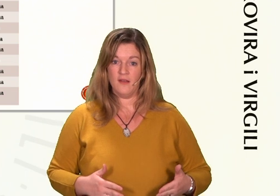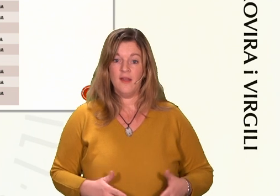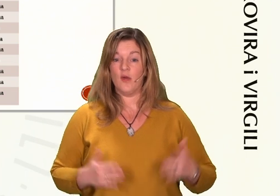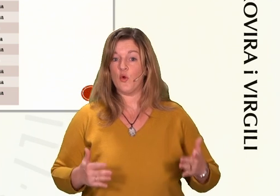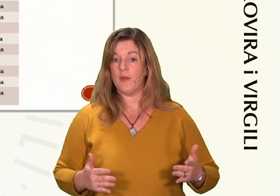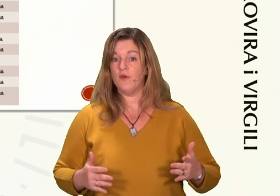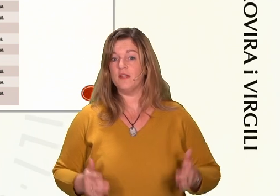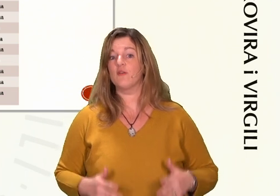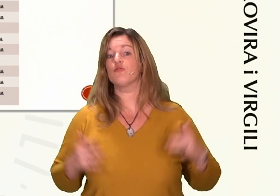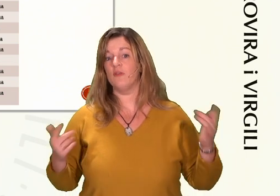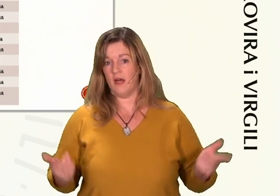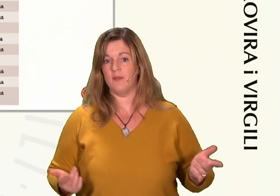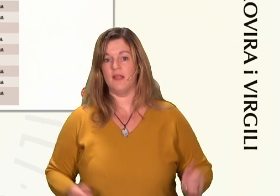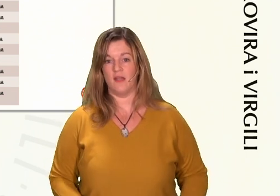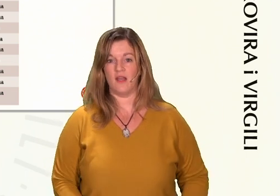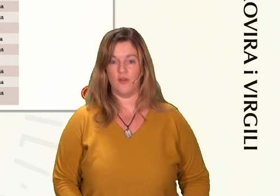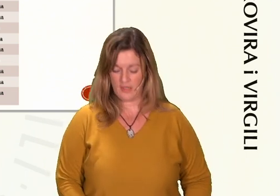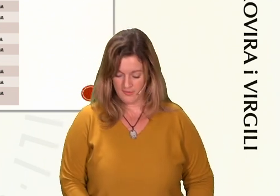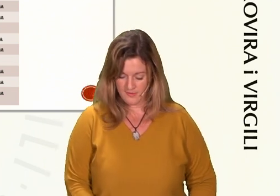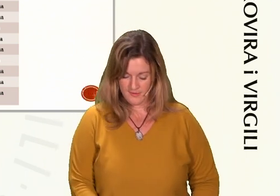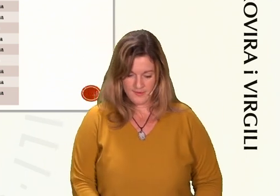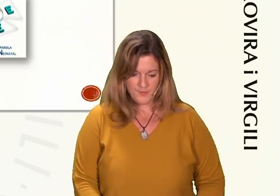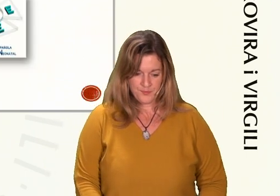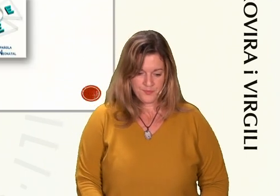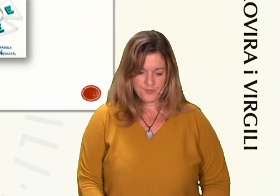nacional, europeo, incluso a nivel internacional.